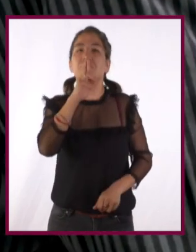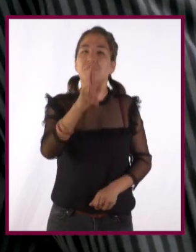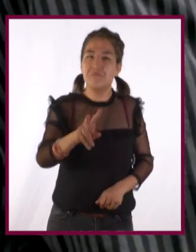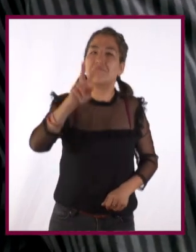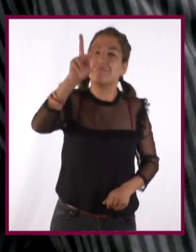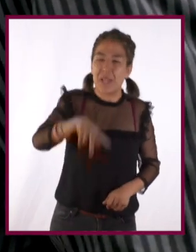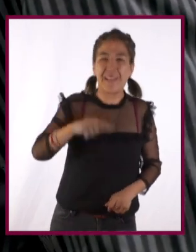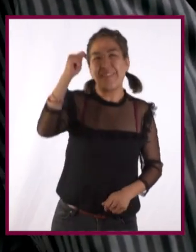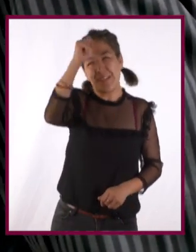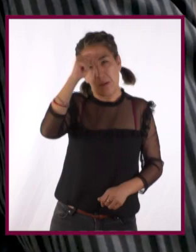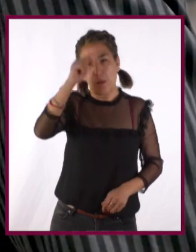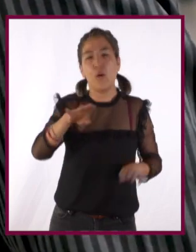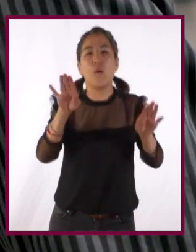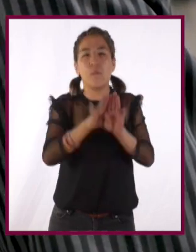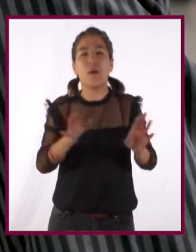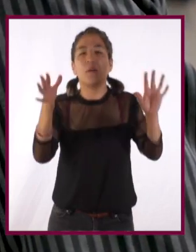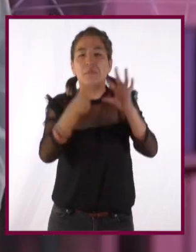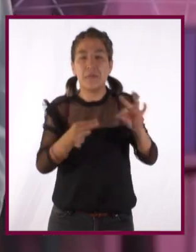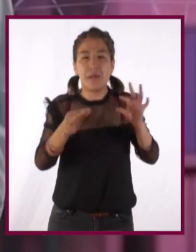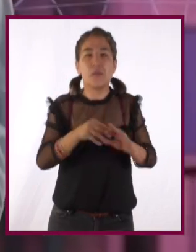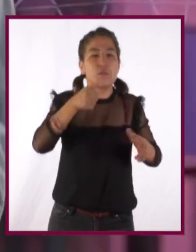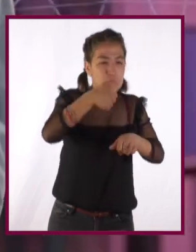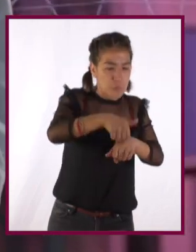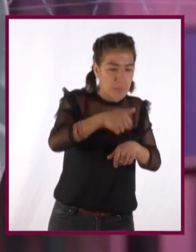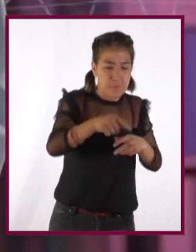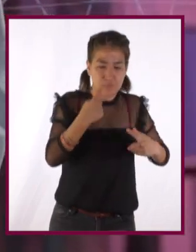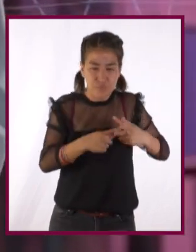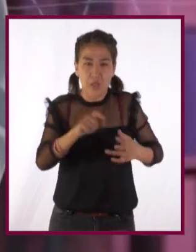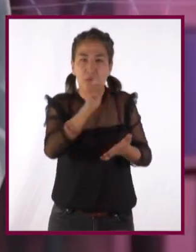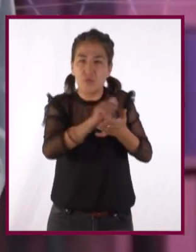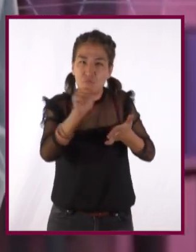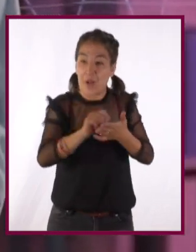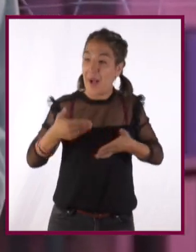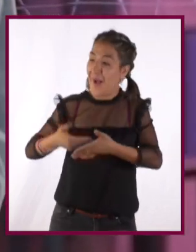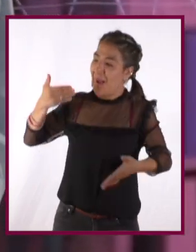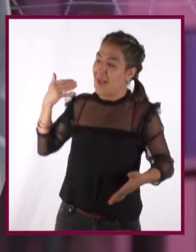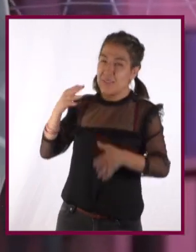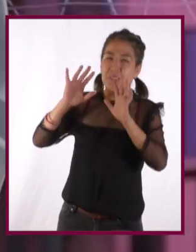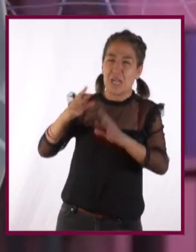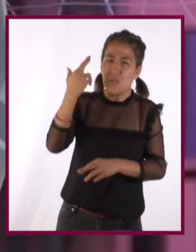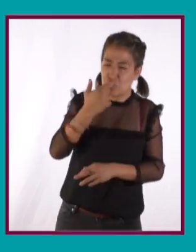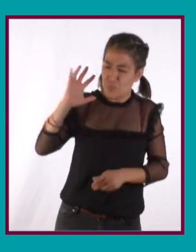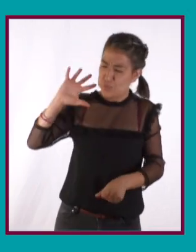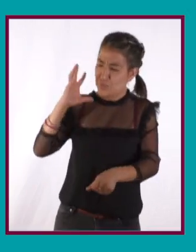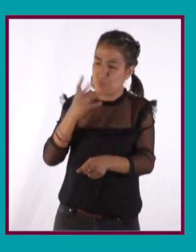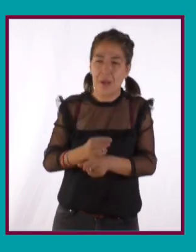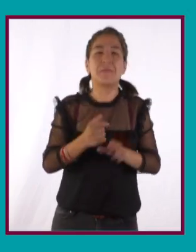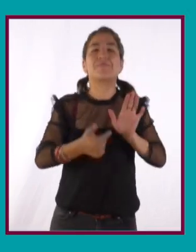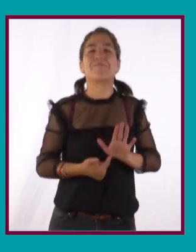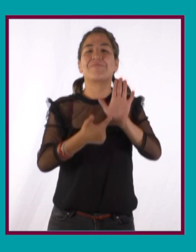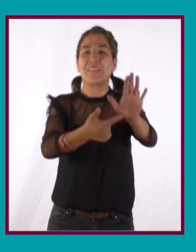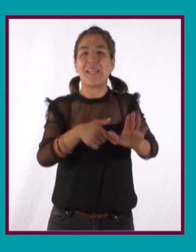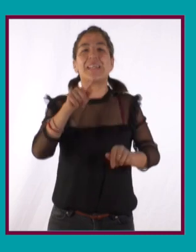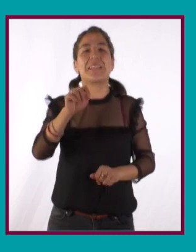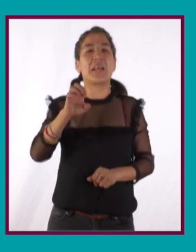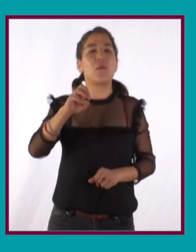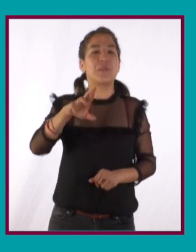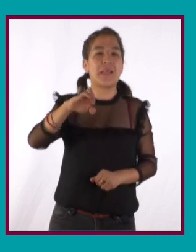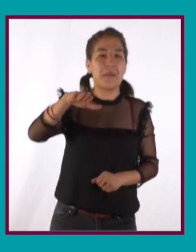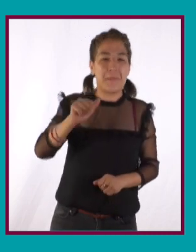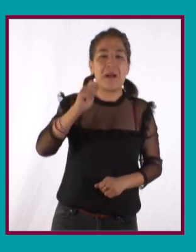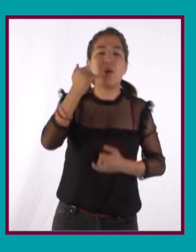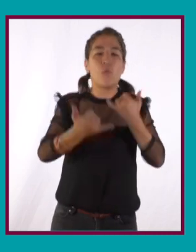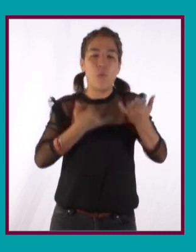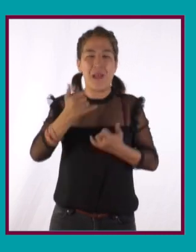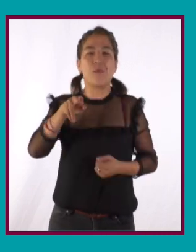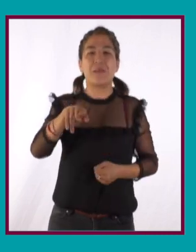ser verdadero, valiéndose de hechos y operaciones que ya han sido descritos con anterioridad. Así que vamos a probar este